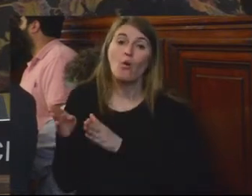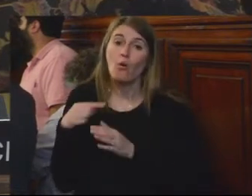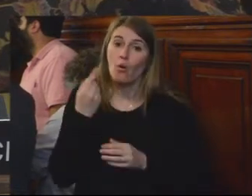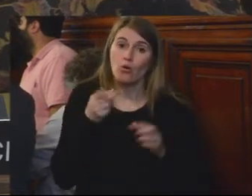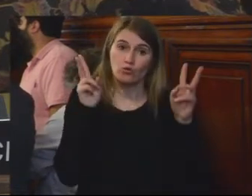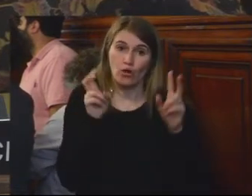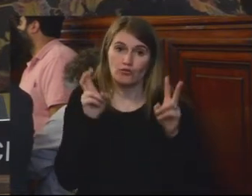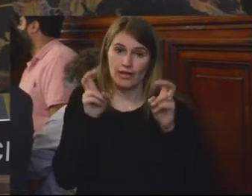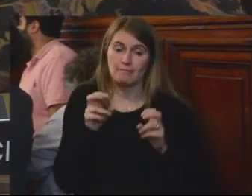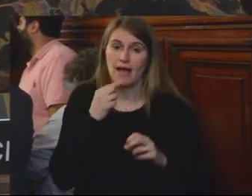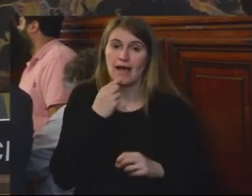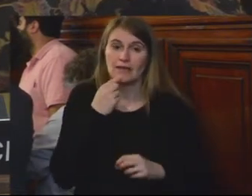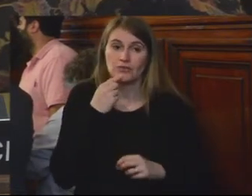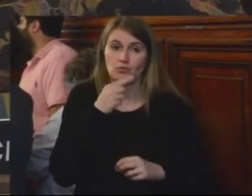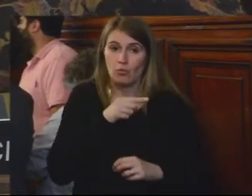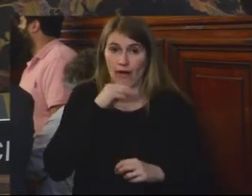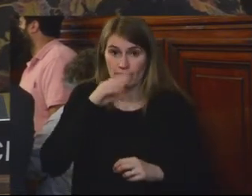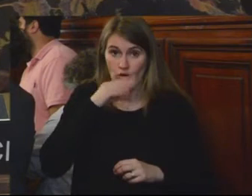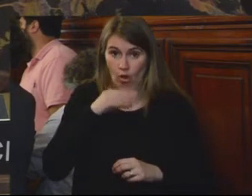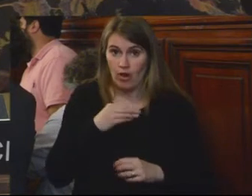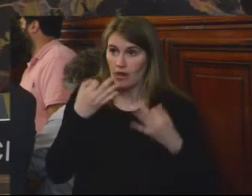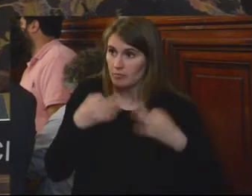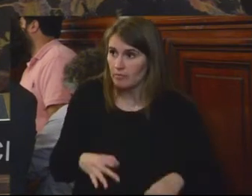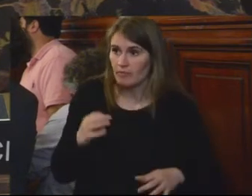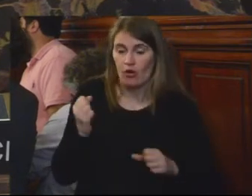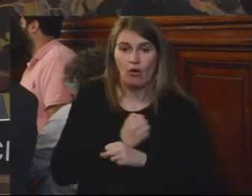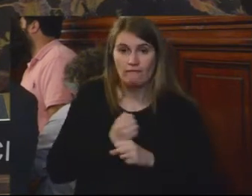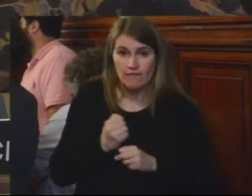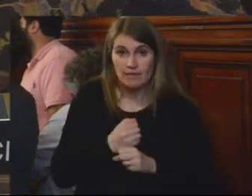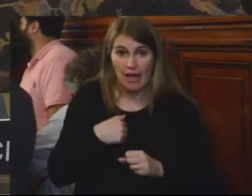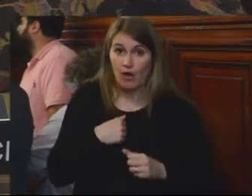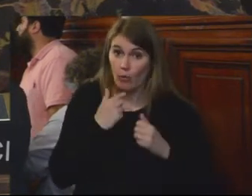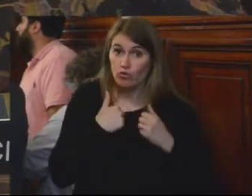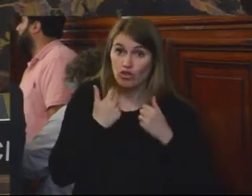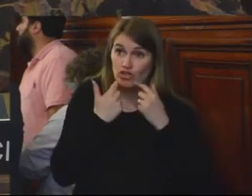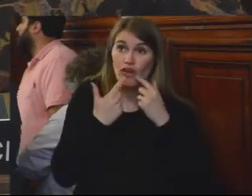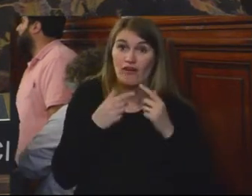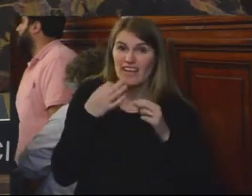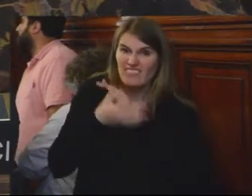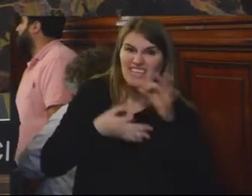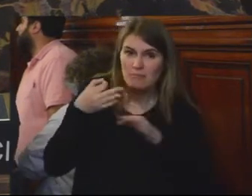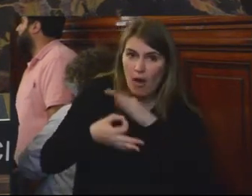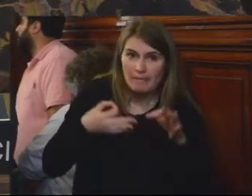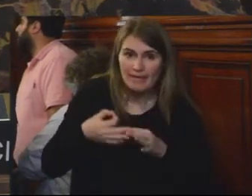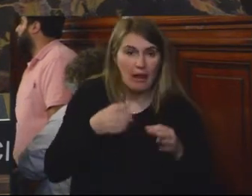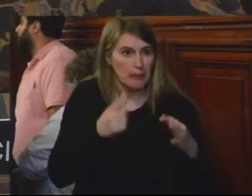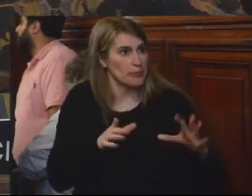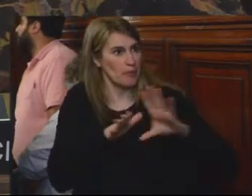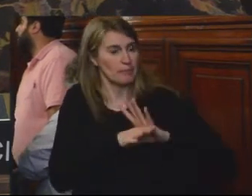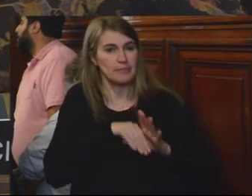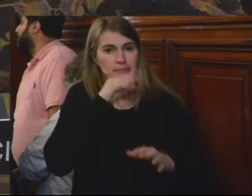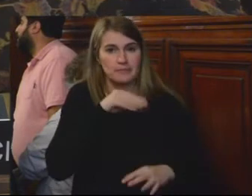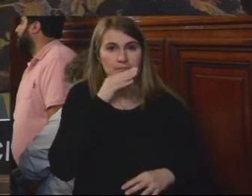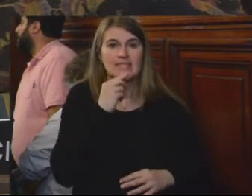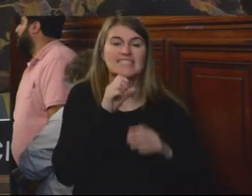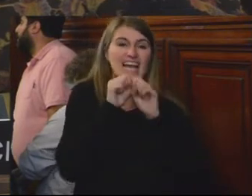que su intervención fue la propia confirmación de lo que hemos venido a decir a esta audiencia es la confirmación de que la secretaria de